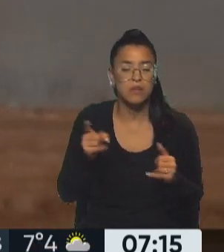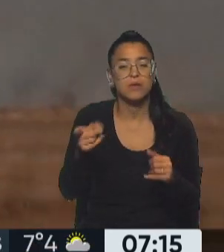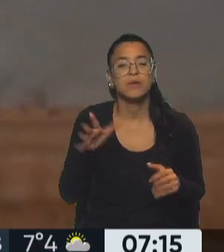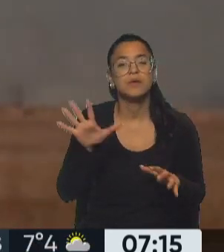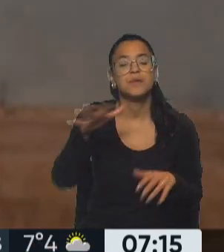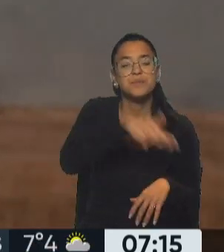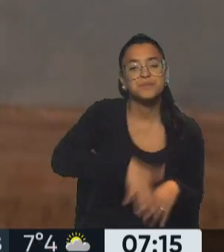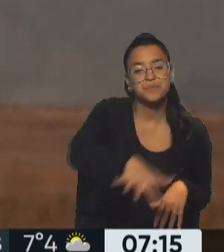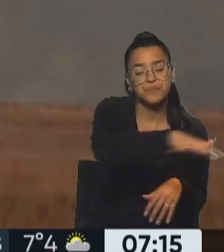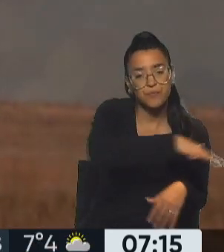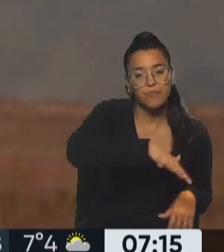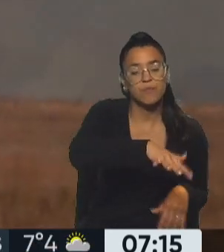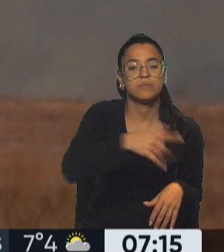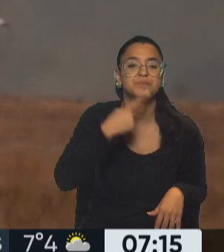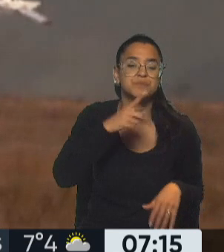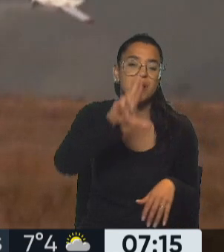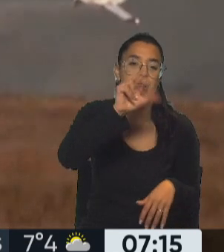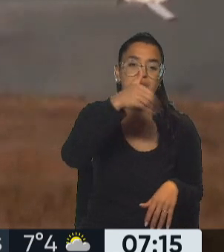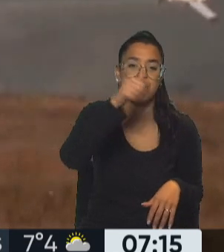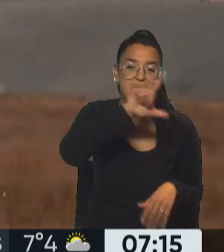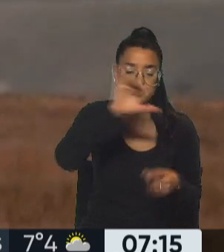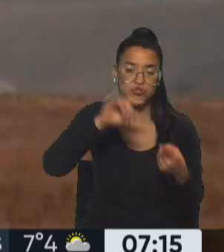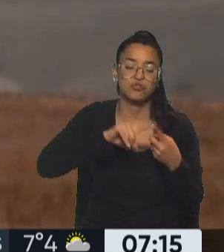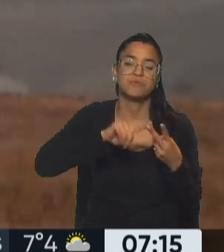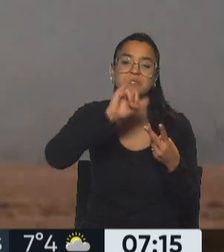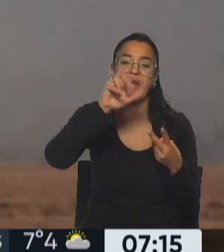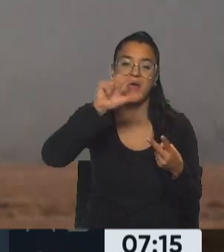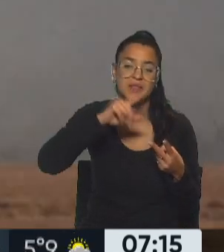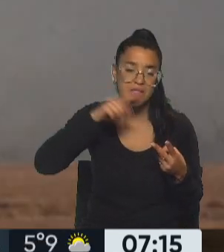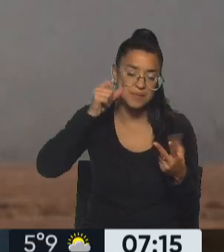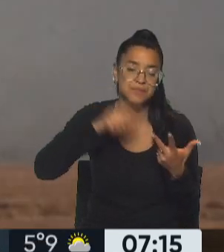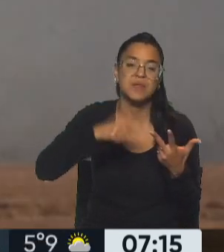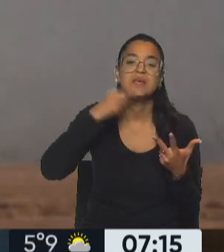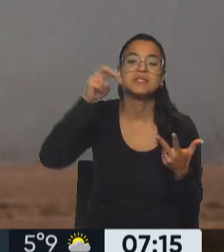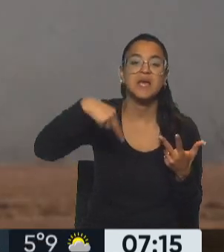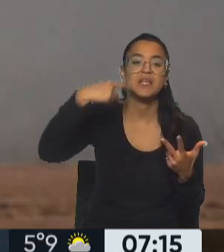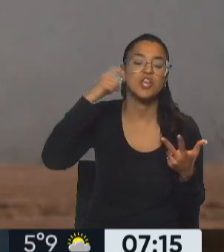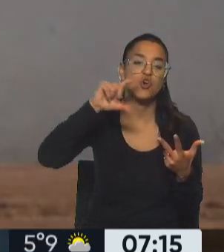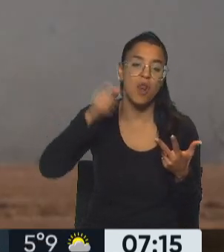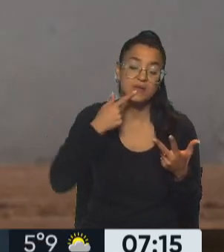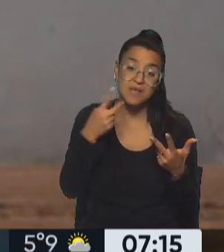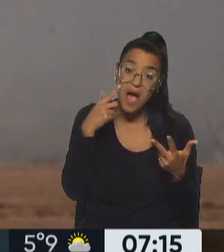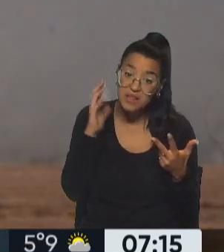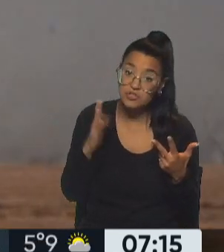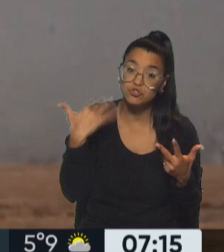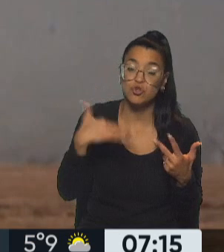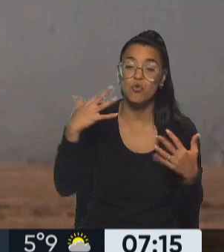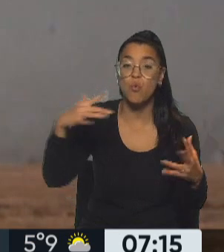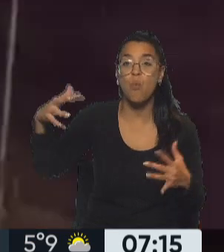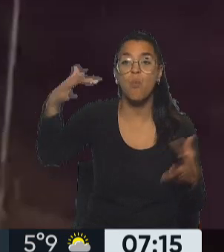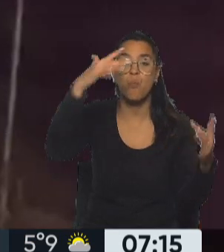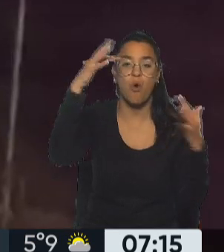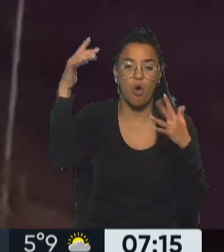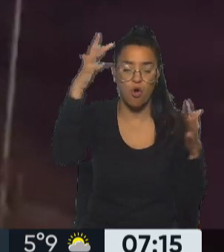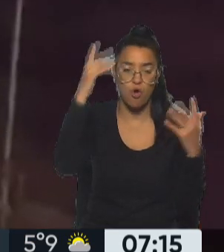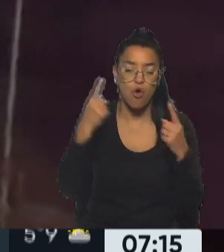las localidades bonaerenses de Ramallo, Zárate y San Nicolás. Aprehensión con el humo, ¿no? Hacemos